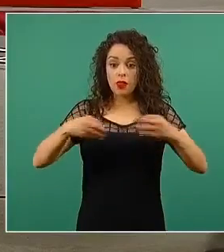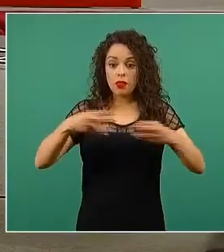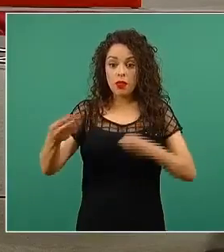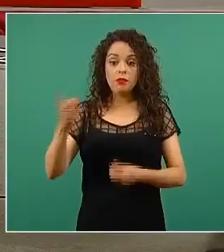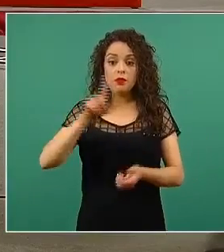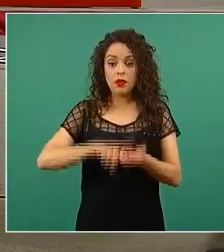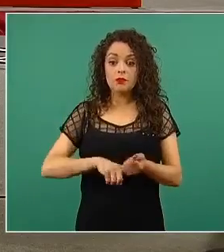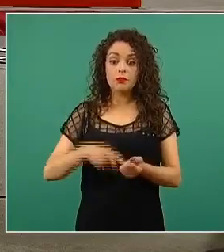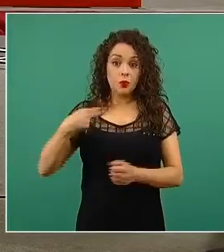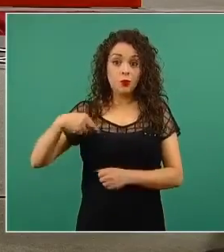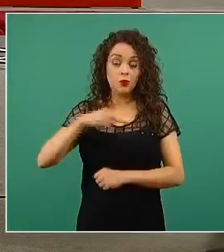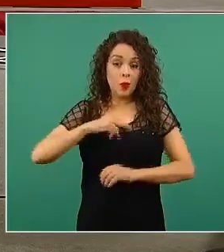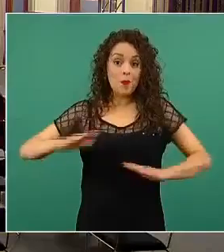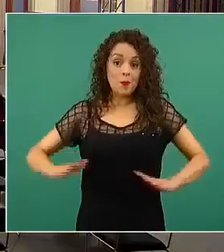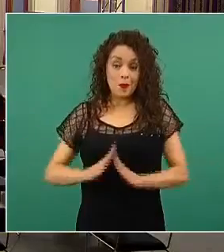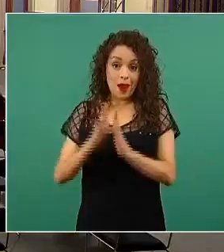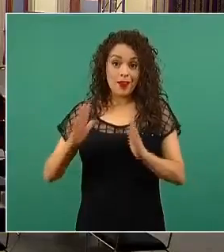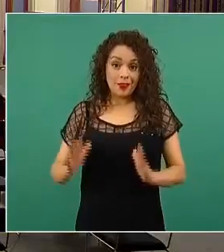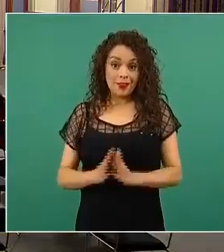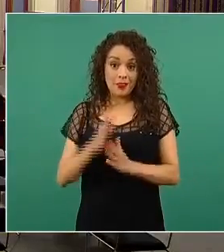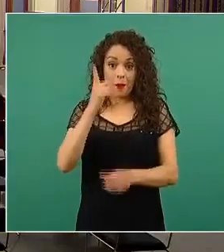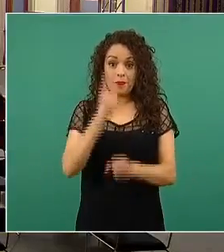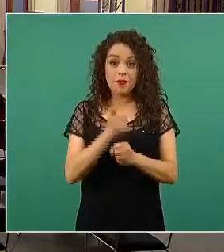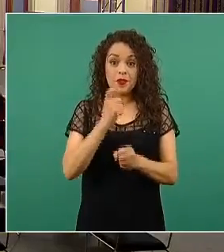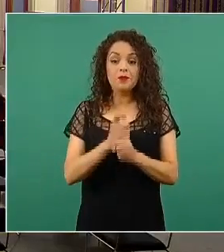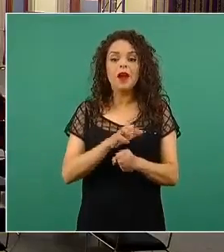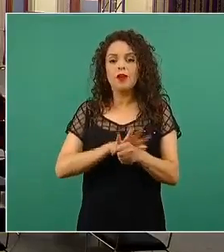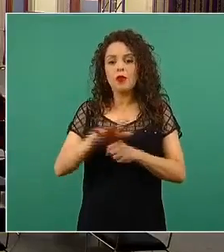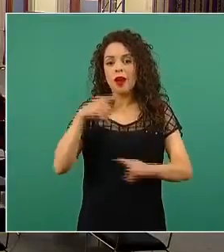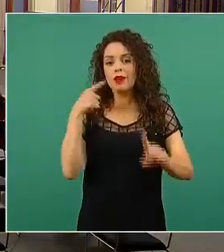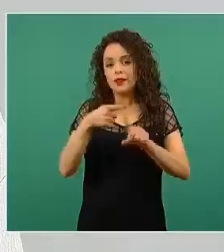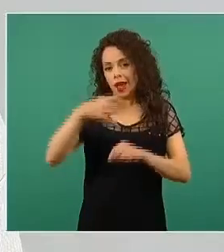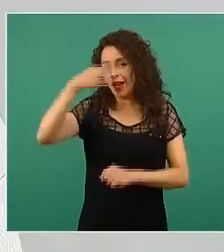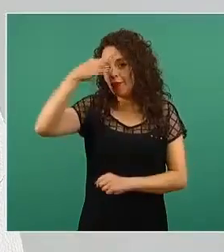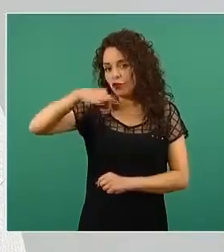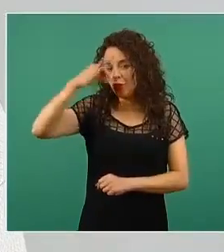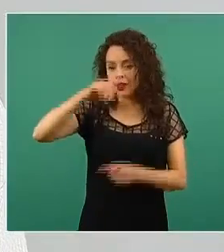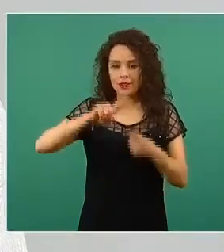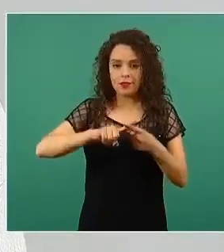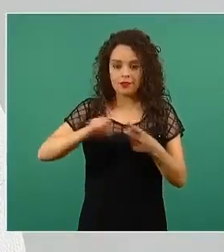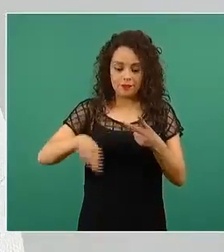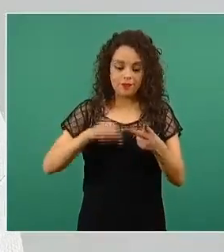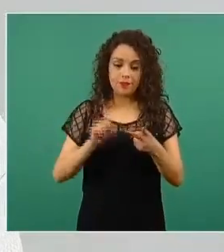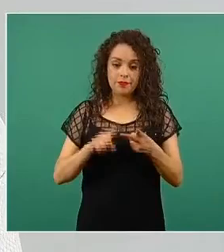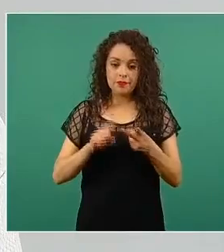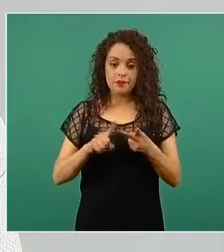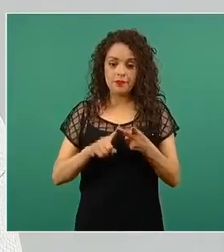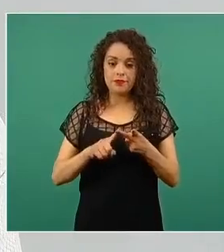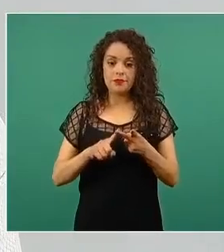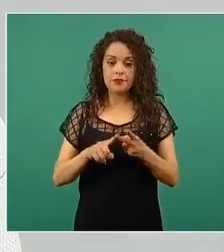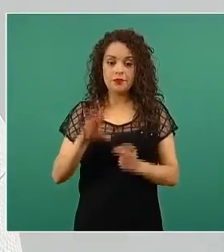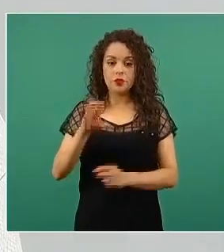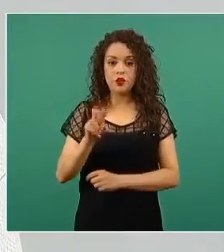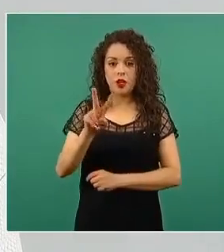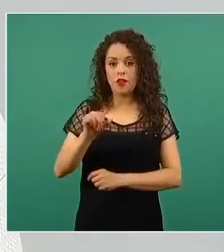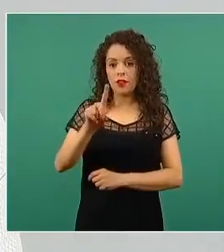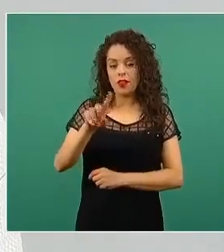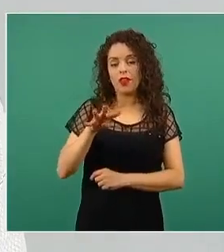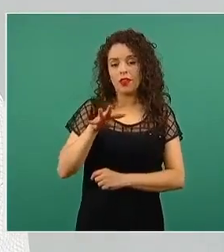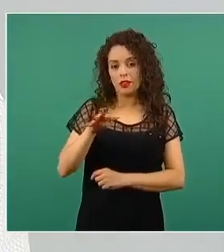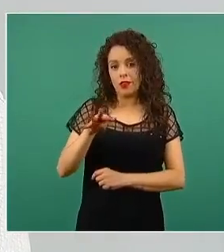manera participar activamente, la primera de influenza y la segunda ahora de